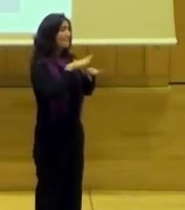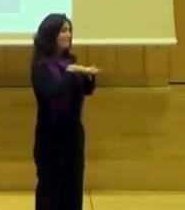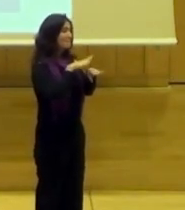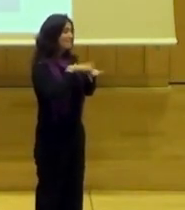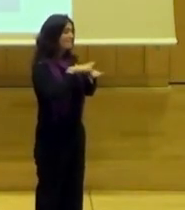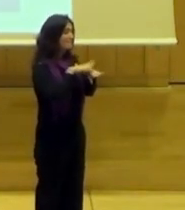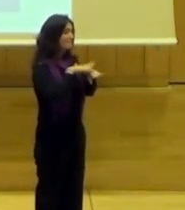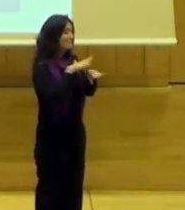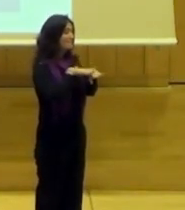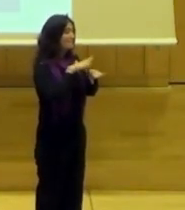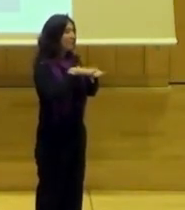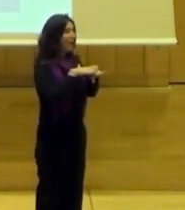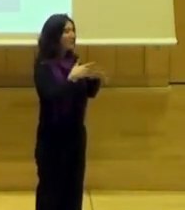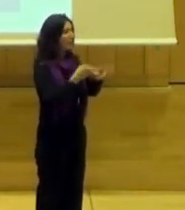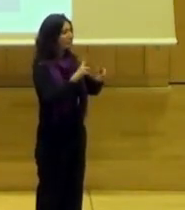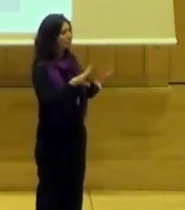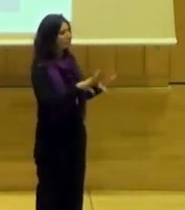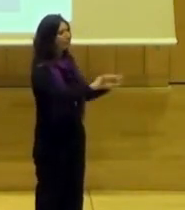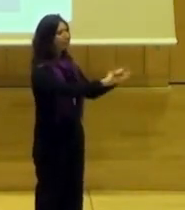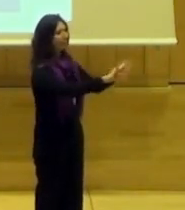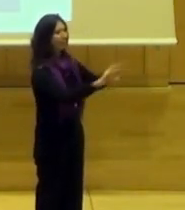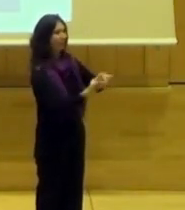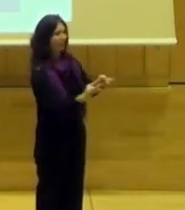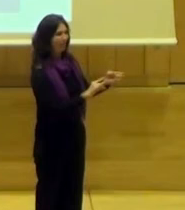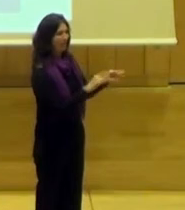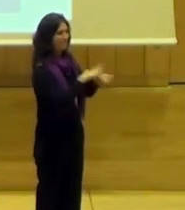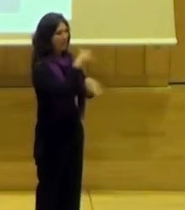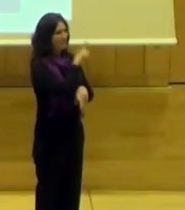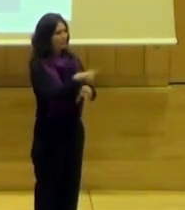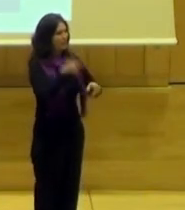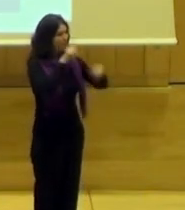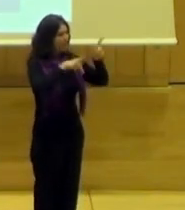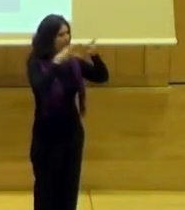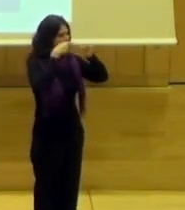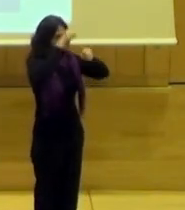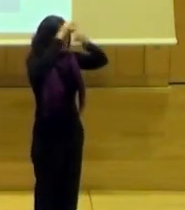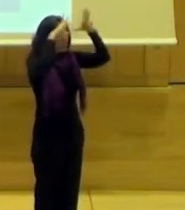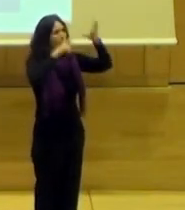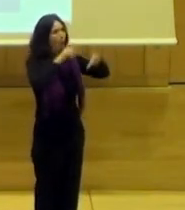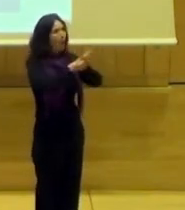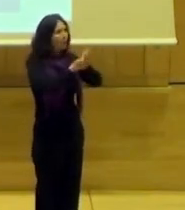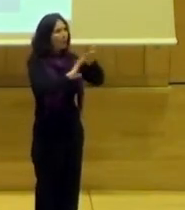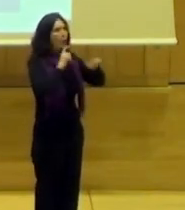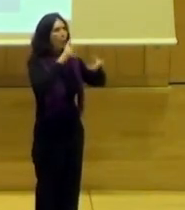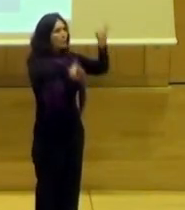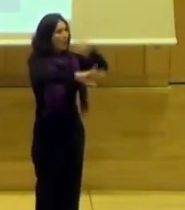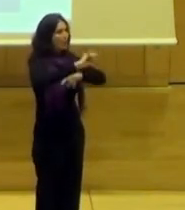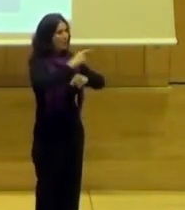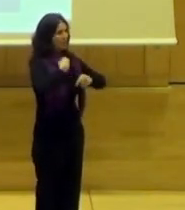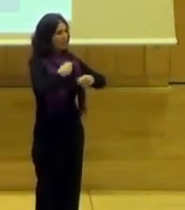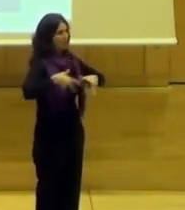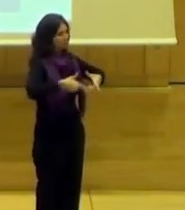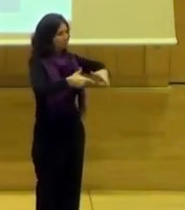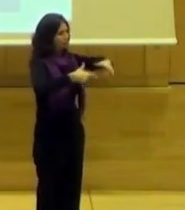ser, digamos, palpable para todas las personas que tengan alguna discapacidad visual. Respecto de la